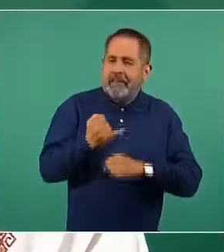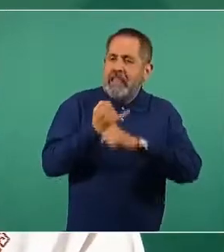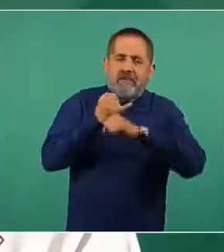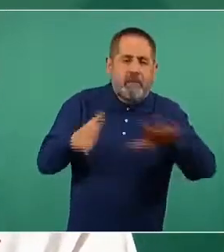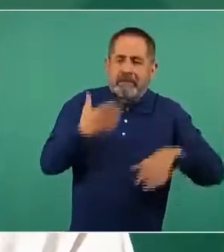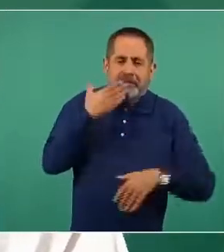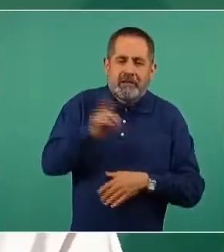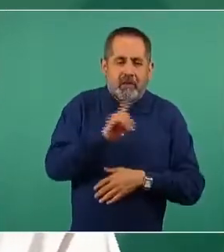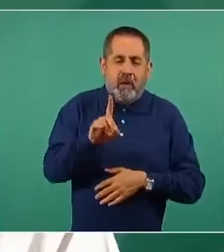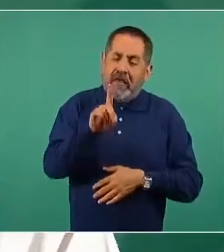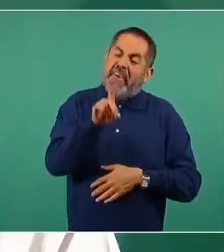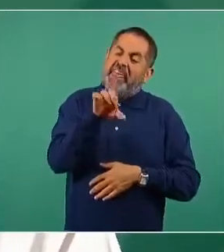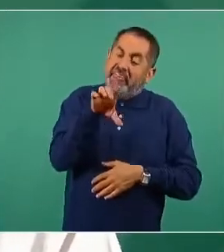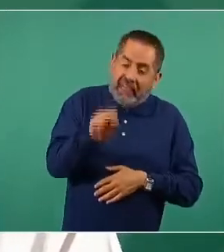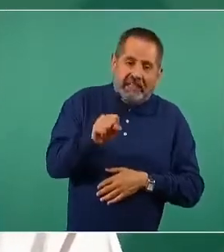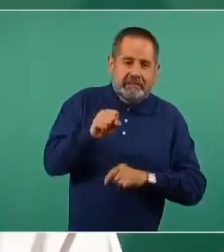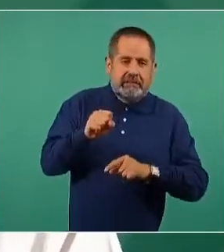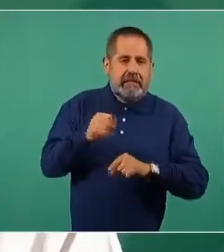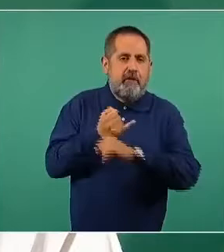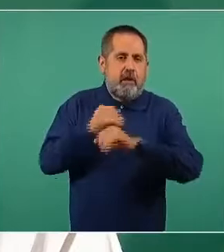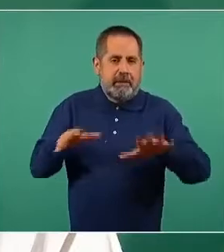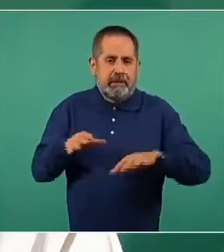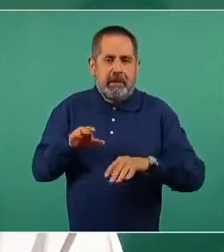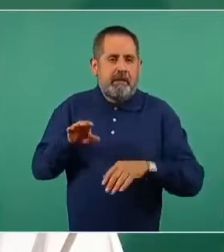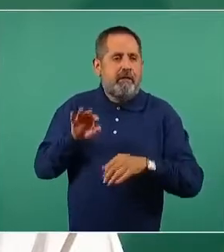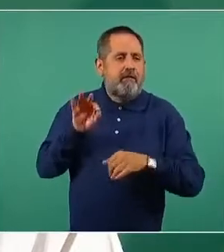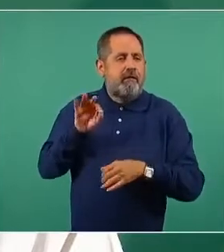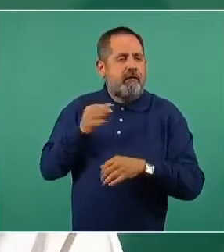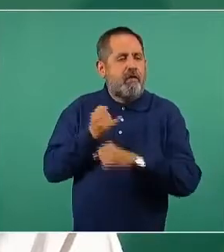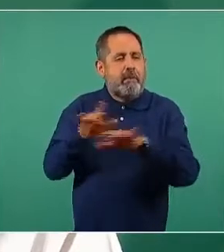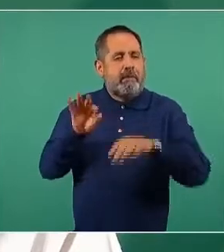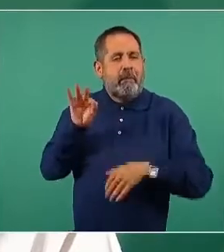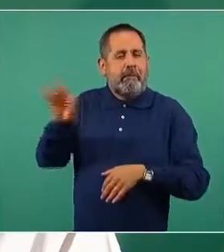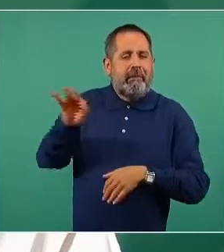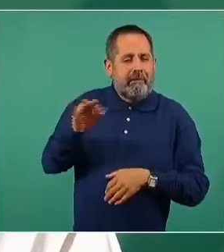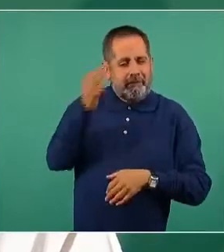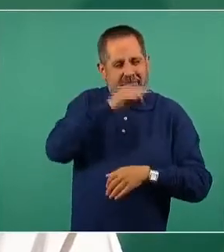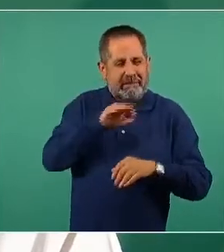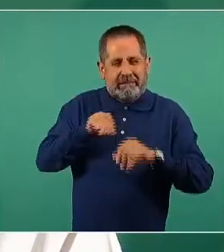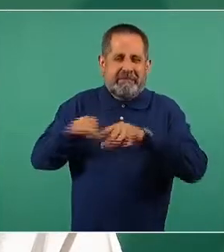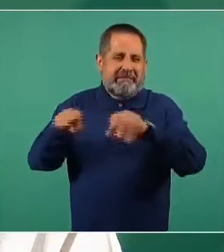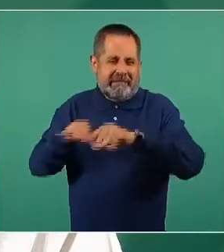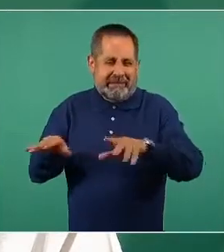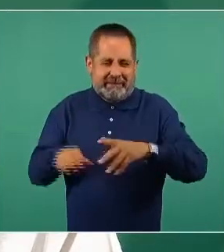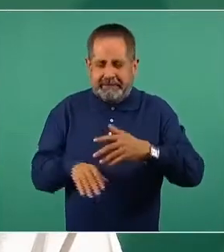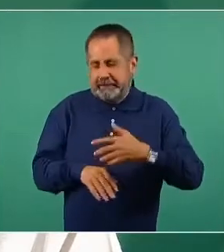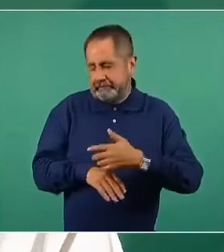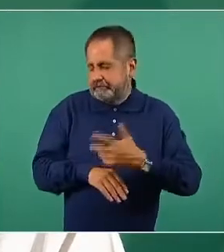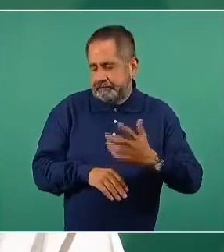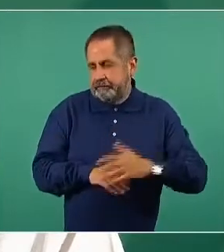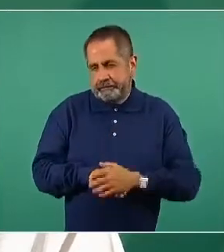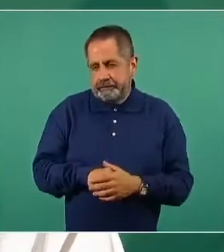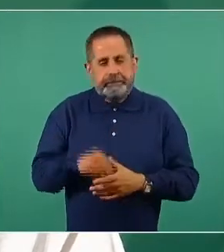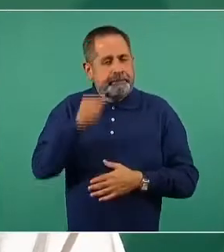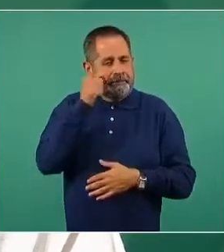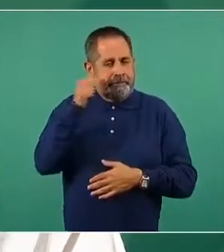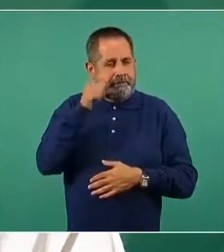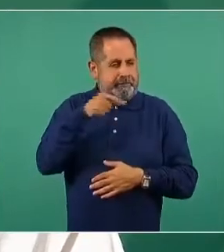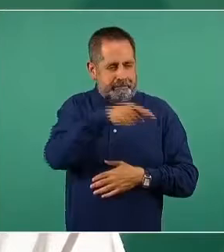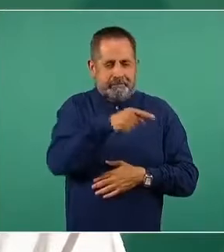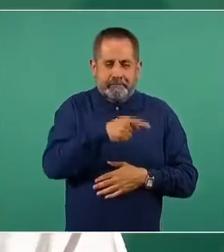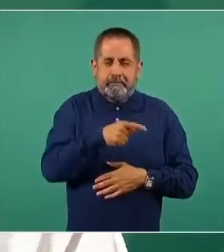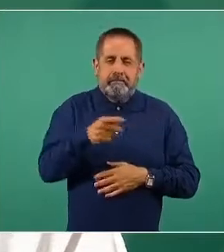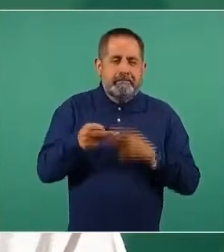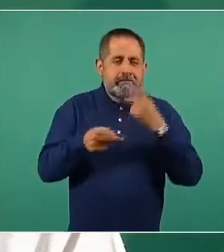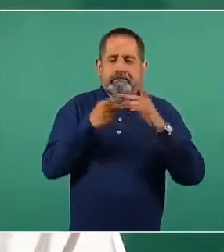ayer hablábamos justamente a propósito de una pregunta sobre estos fenómenos de